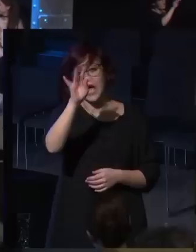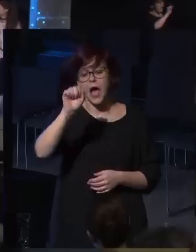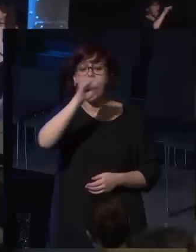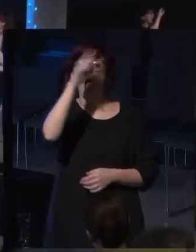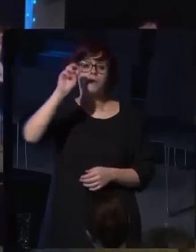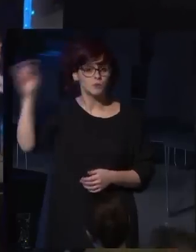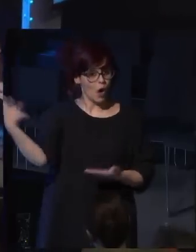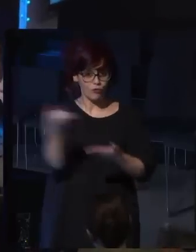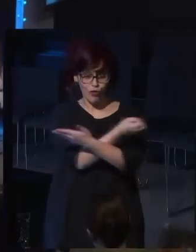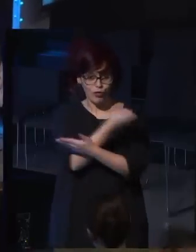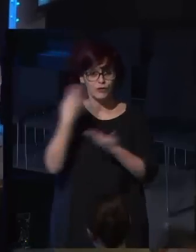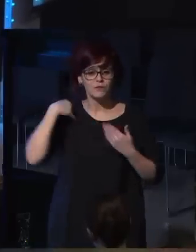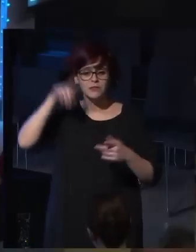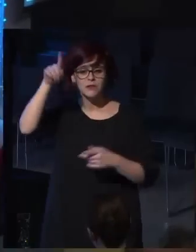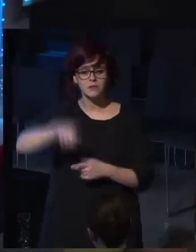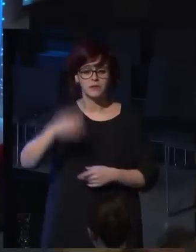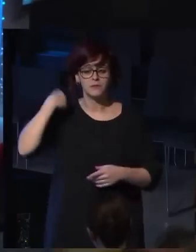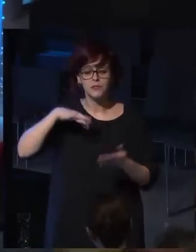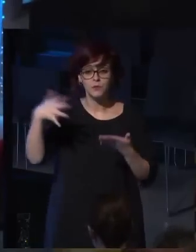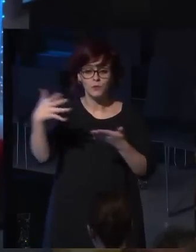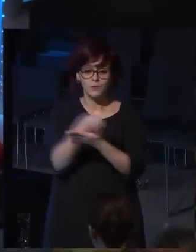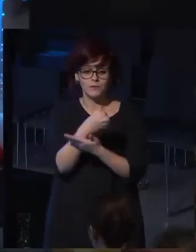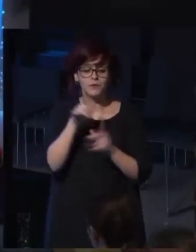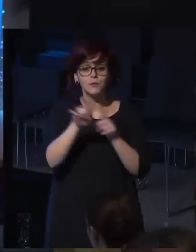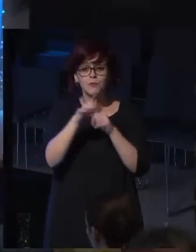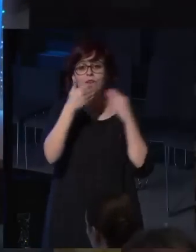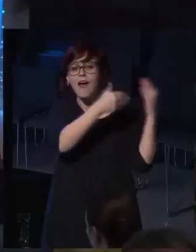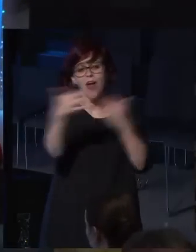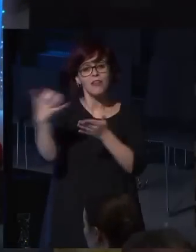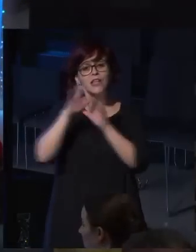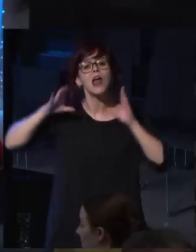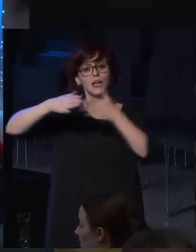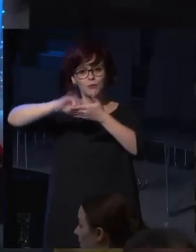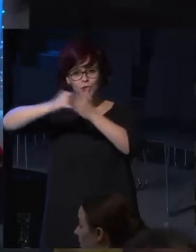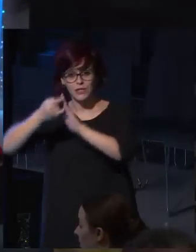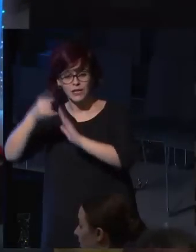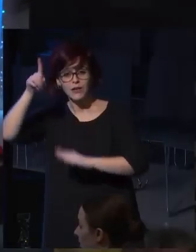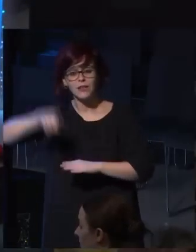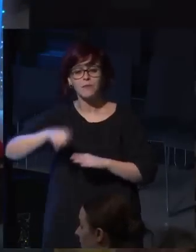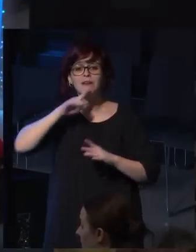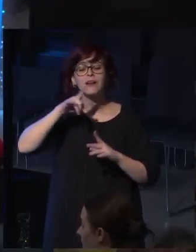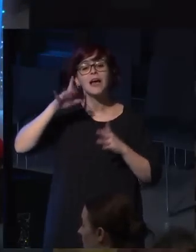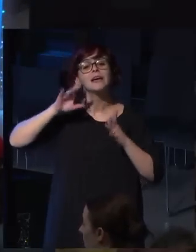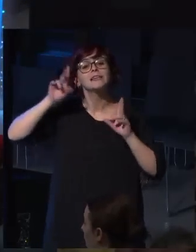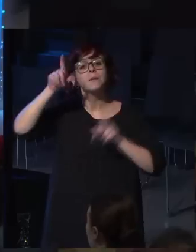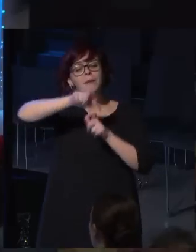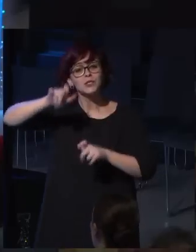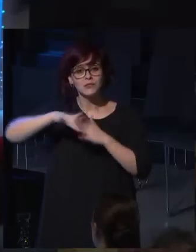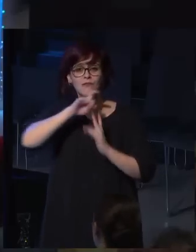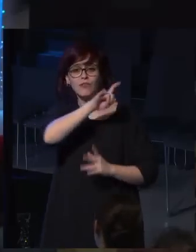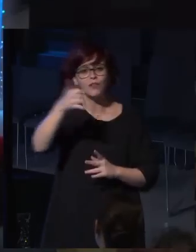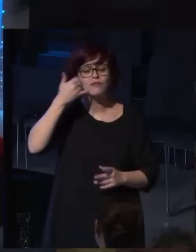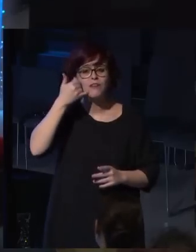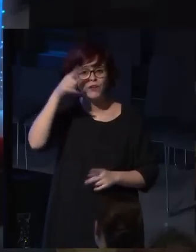y a Paco Loco, que se pira para el puerto a producir. A Mikel Erentxun, gracias a todo el equipo técnico, a toda la gente del sonido de la Fundación Telefónica,